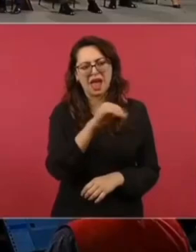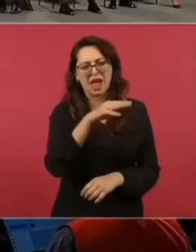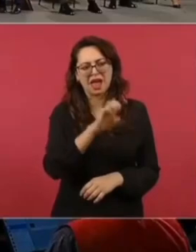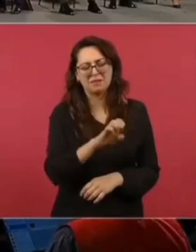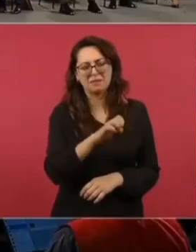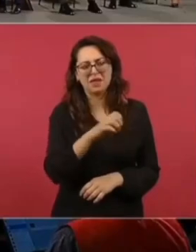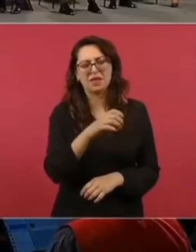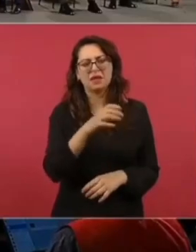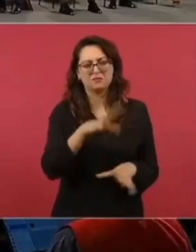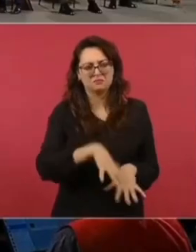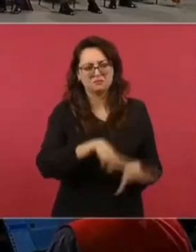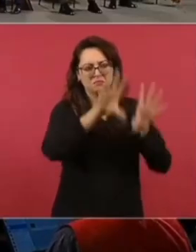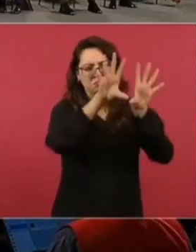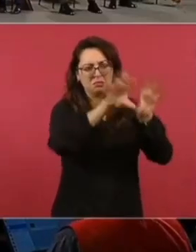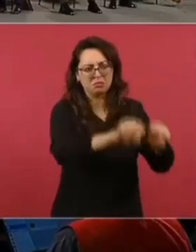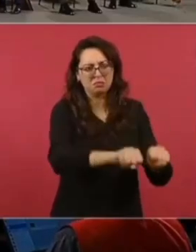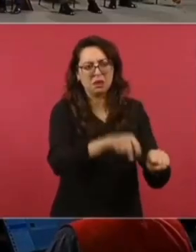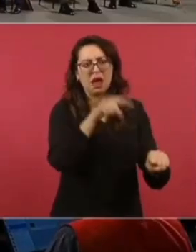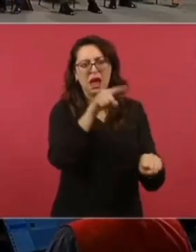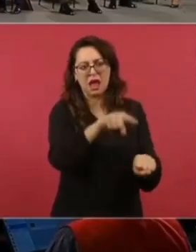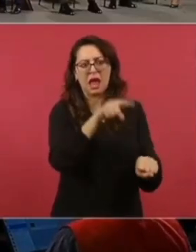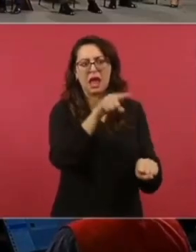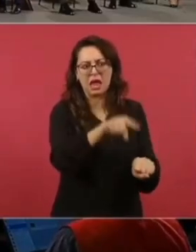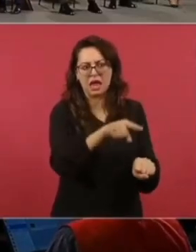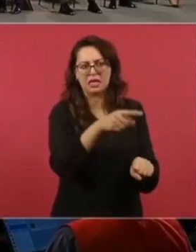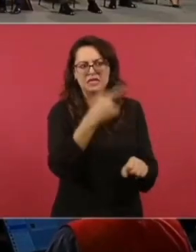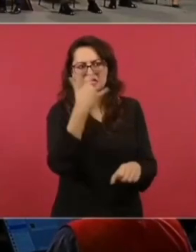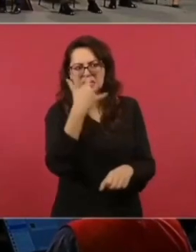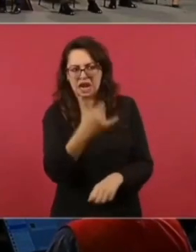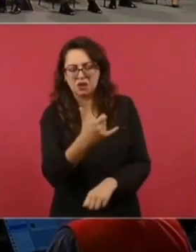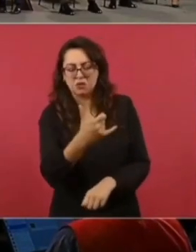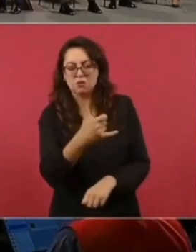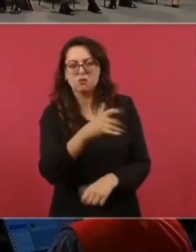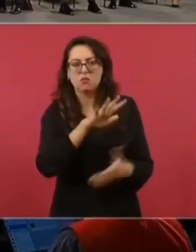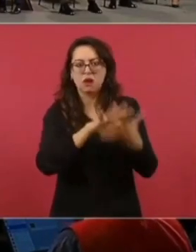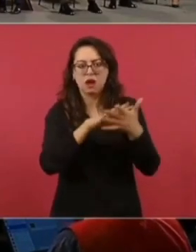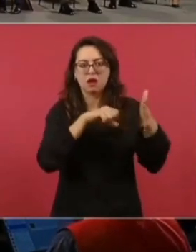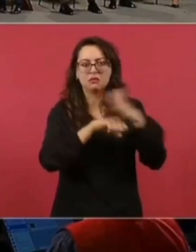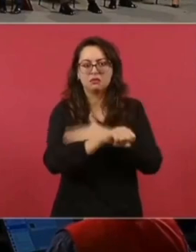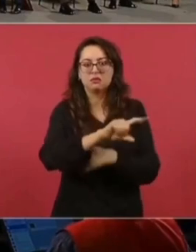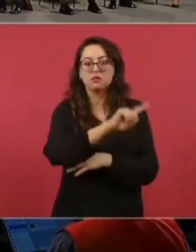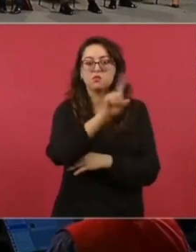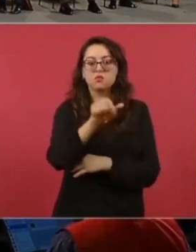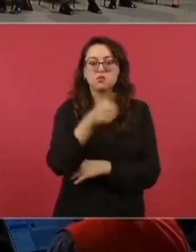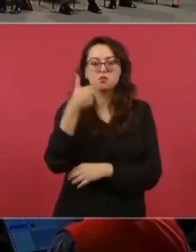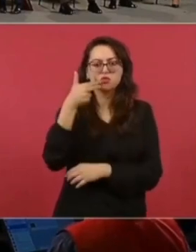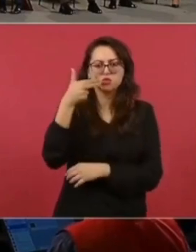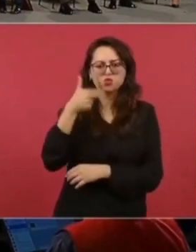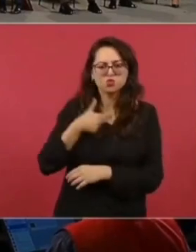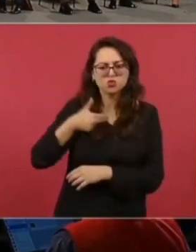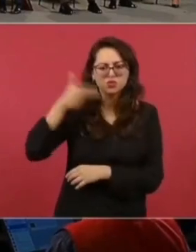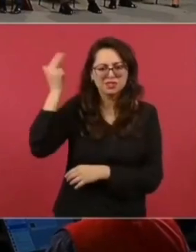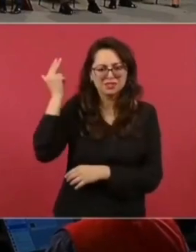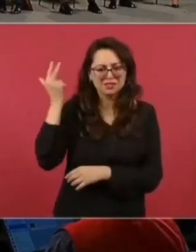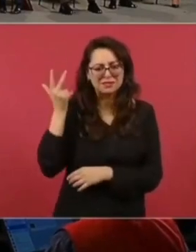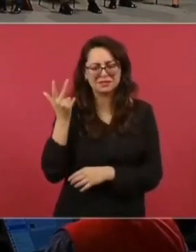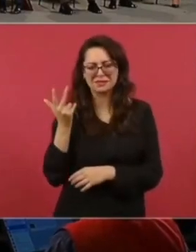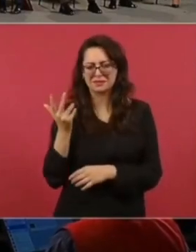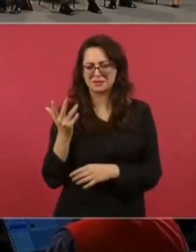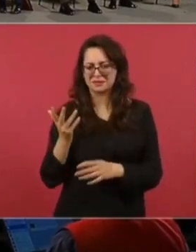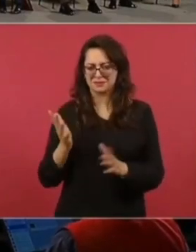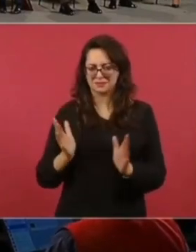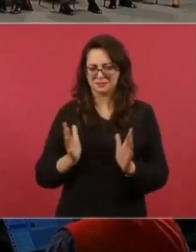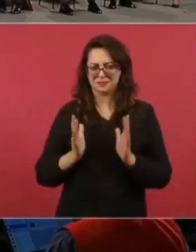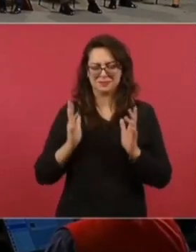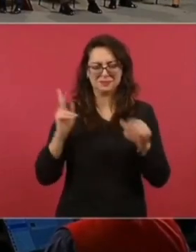en diciembre del 2019 en una celda del Cerezo de Aguascalientes y aún continúa una persona más